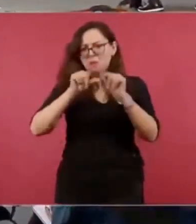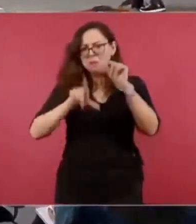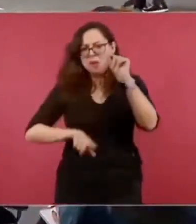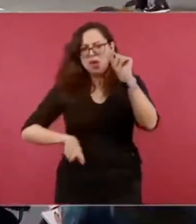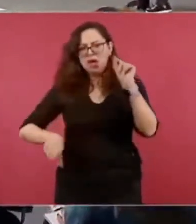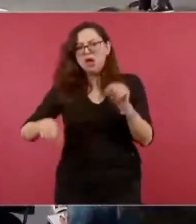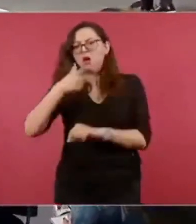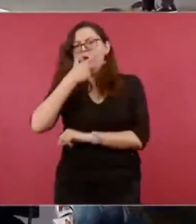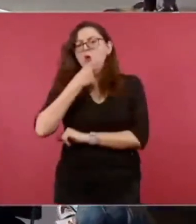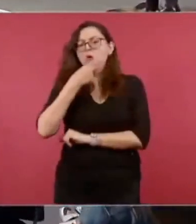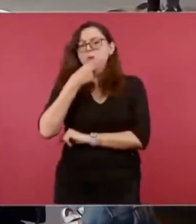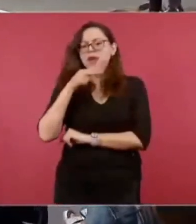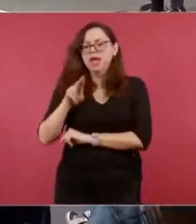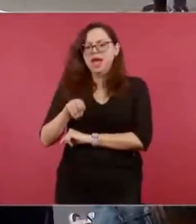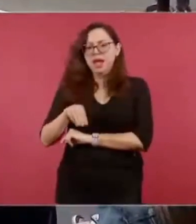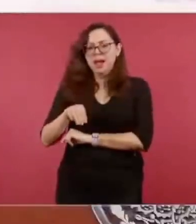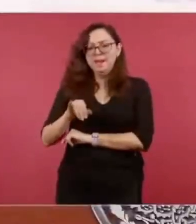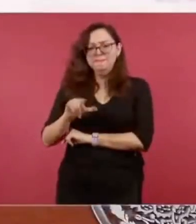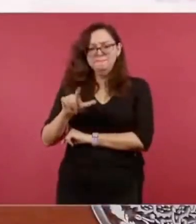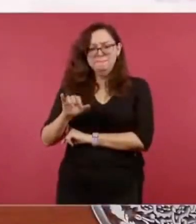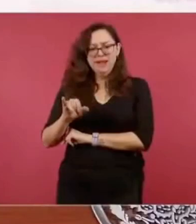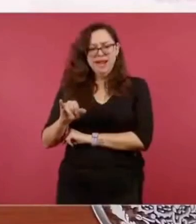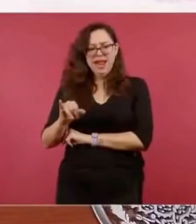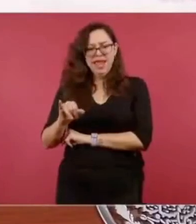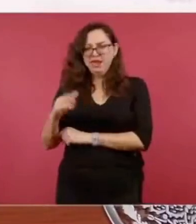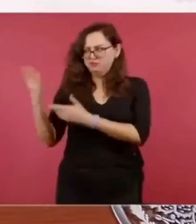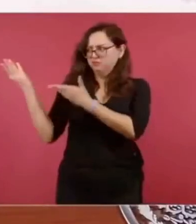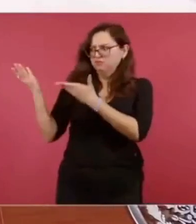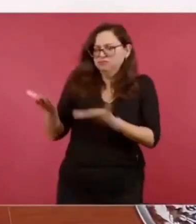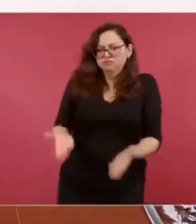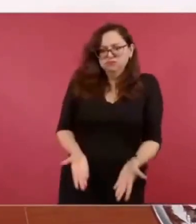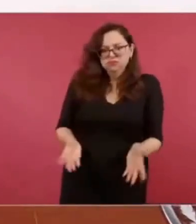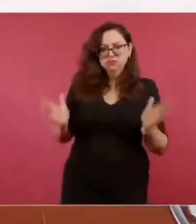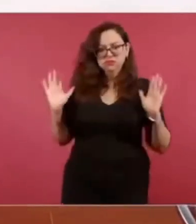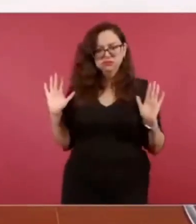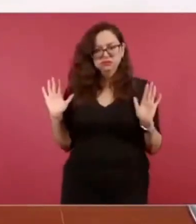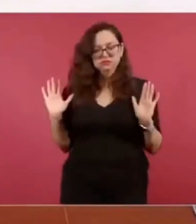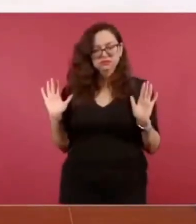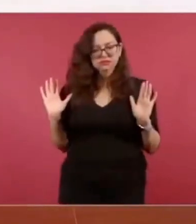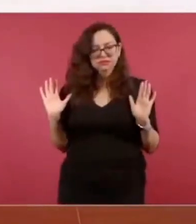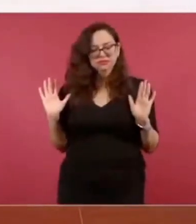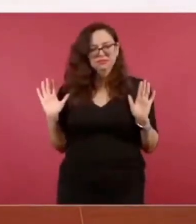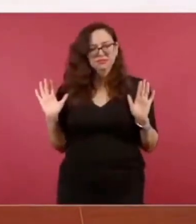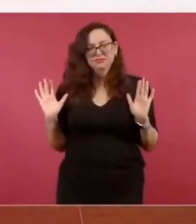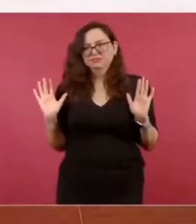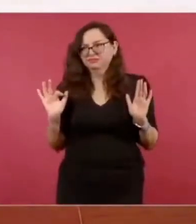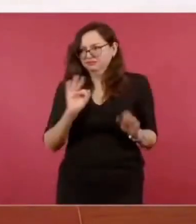Aquí, pero no, Antes sí. Y vinieron